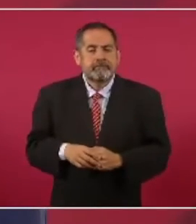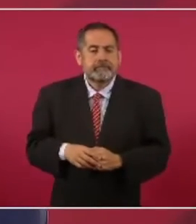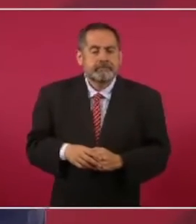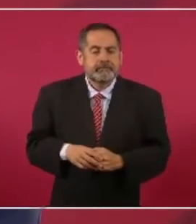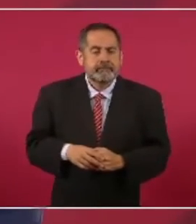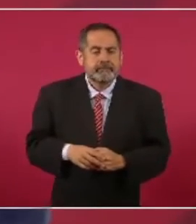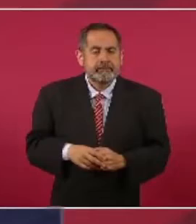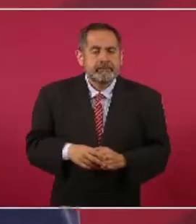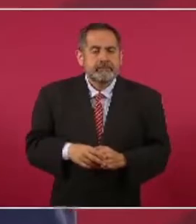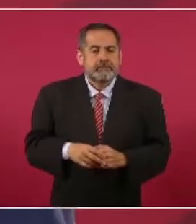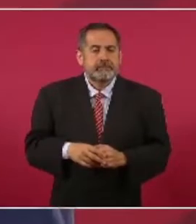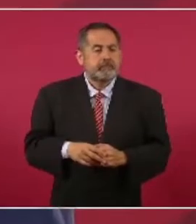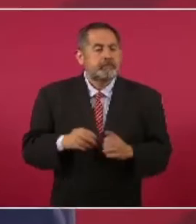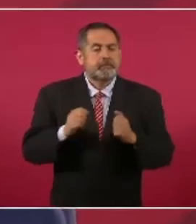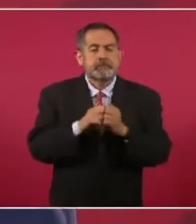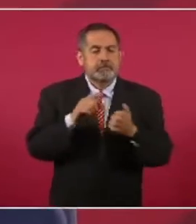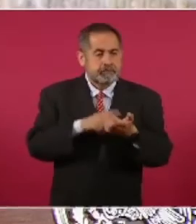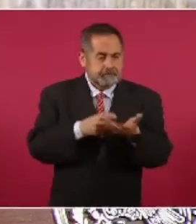en pago